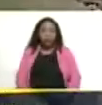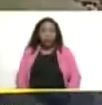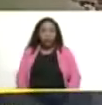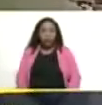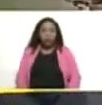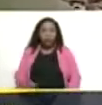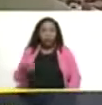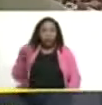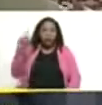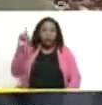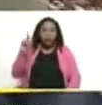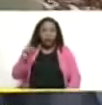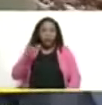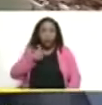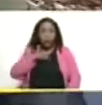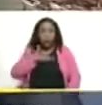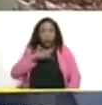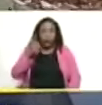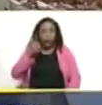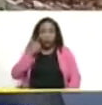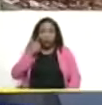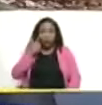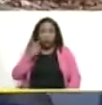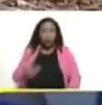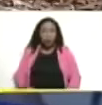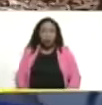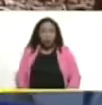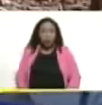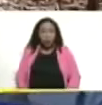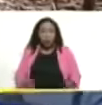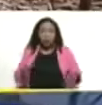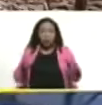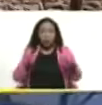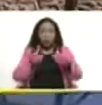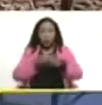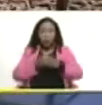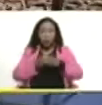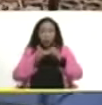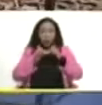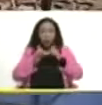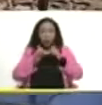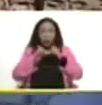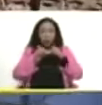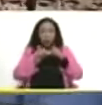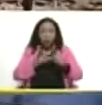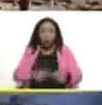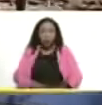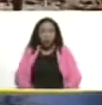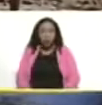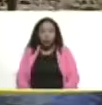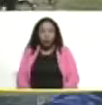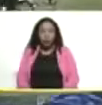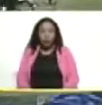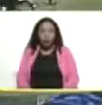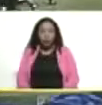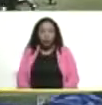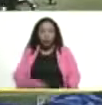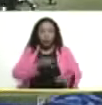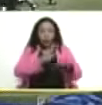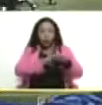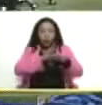También hemos estado pendientes en las reuniones subsecuentes de las